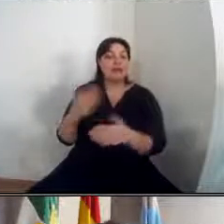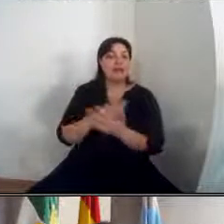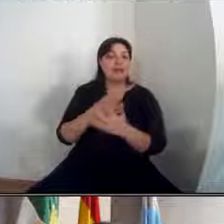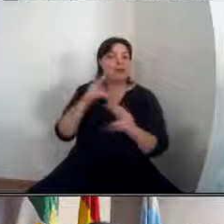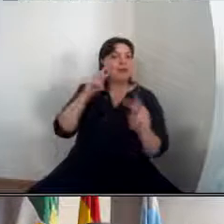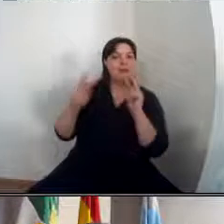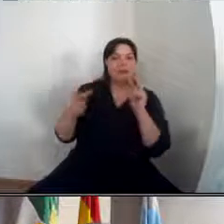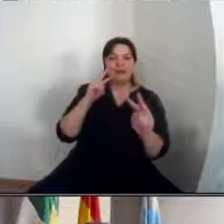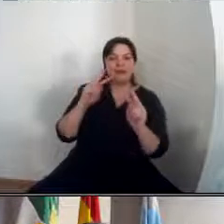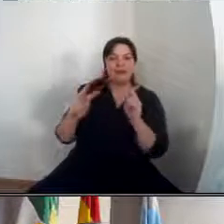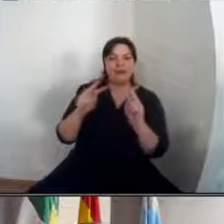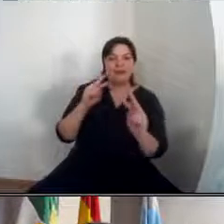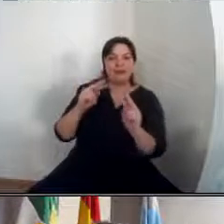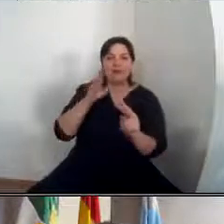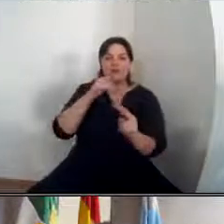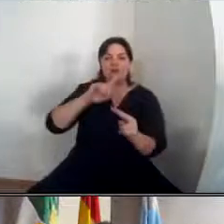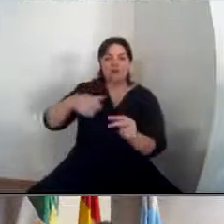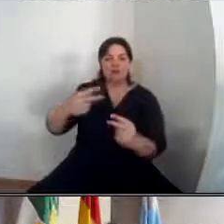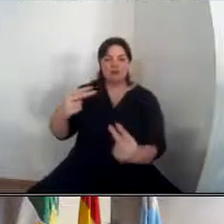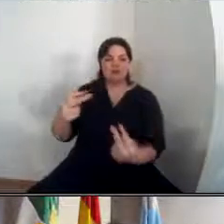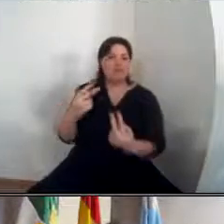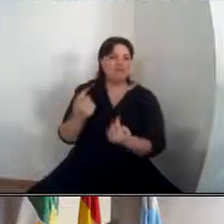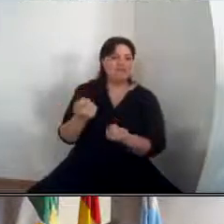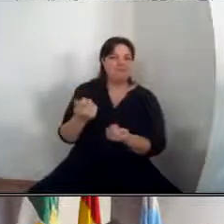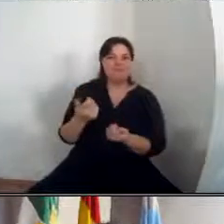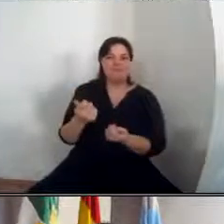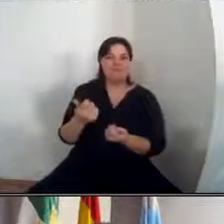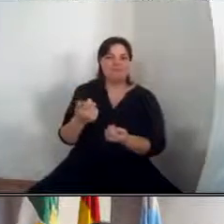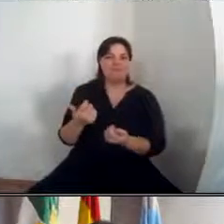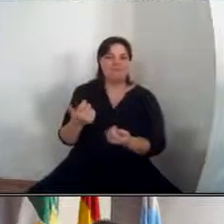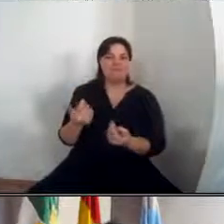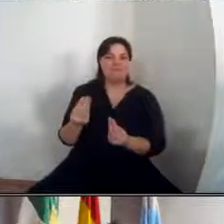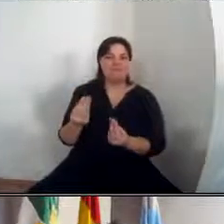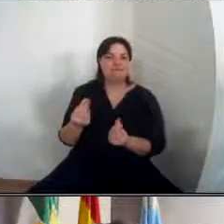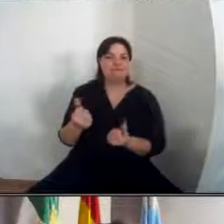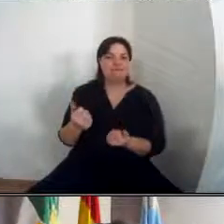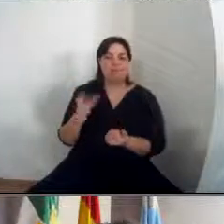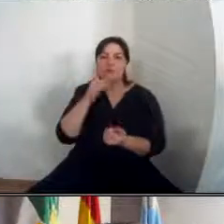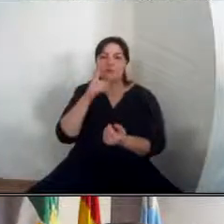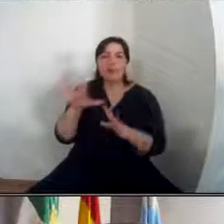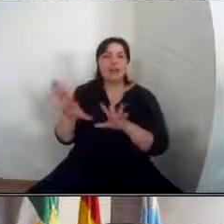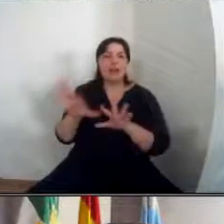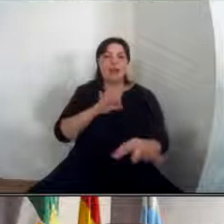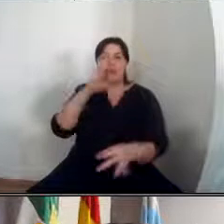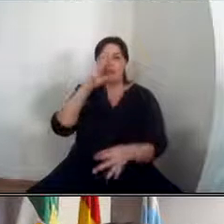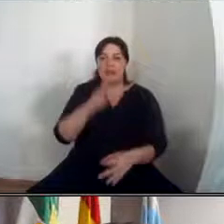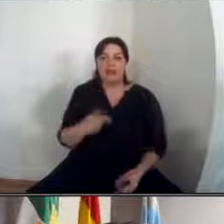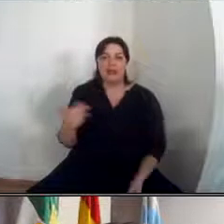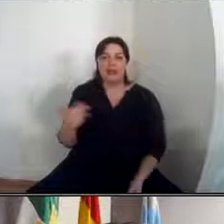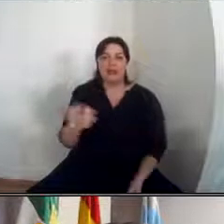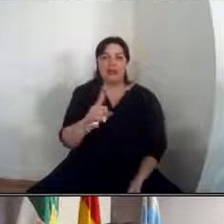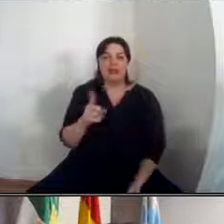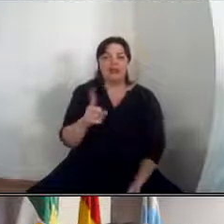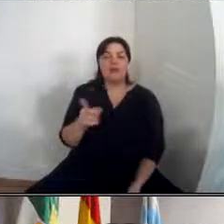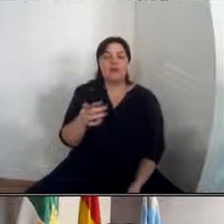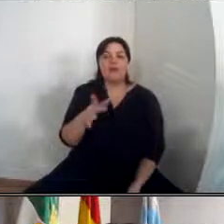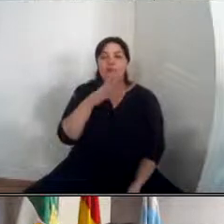intermedios, ¿verdad? Que no solemos tener la visibilidad de aquellos que son de elección directa, precisamente